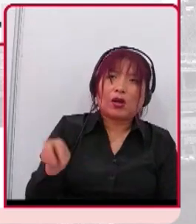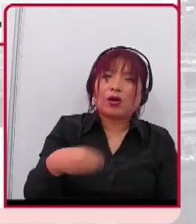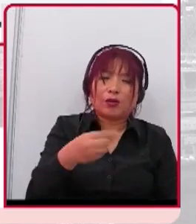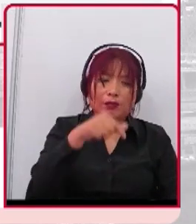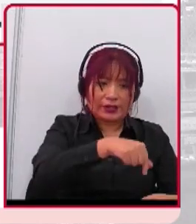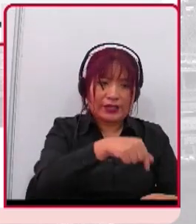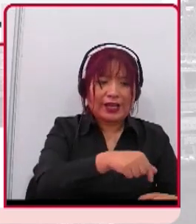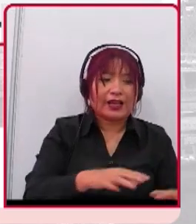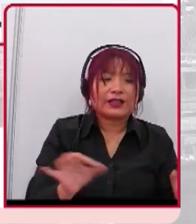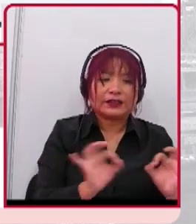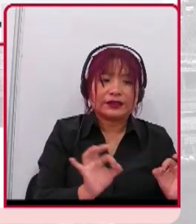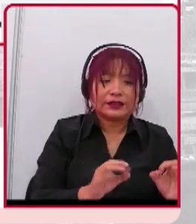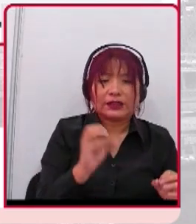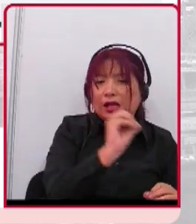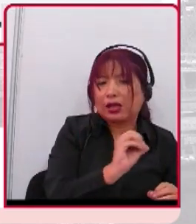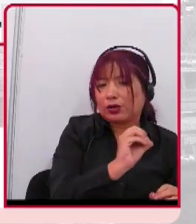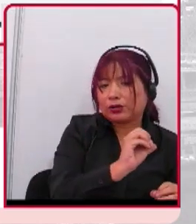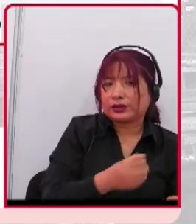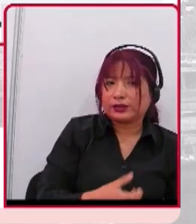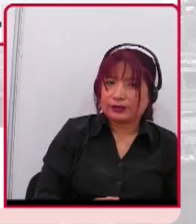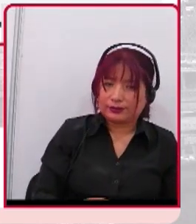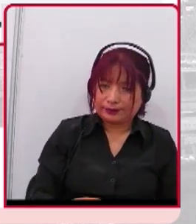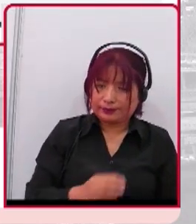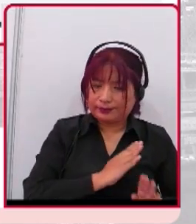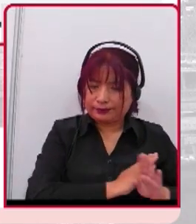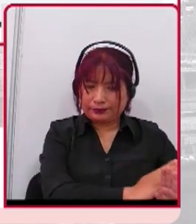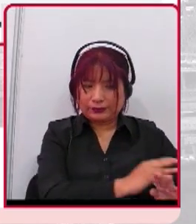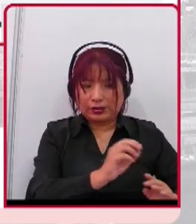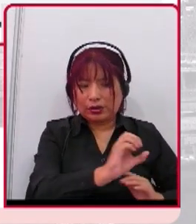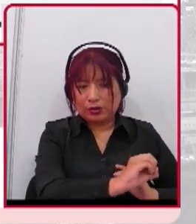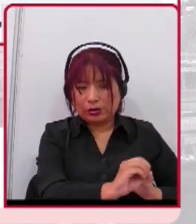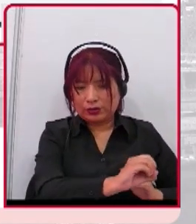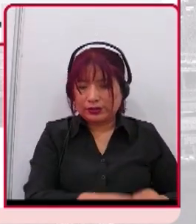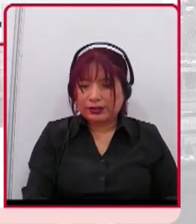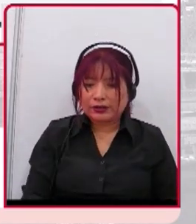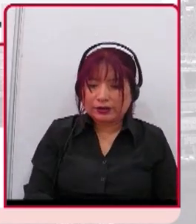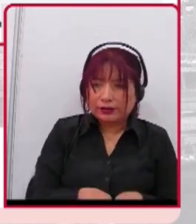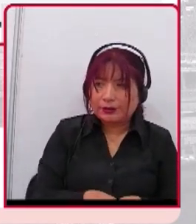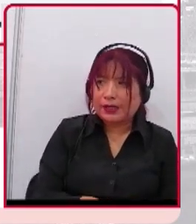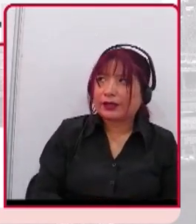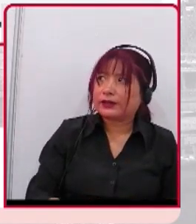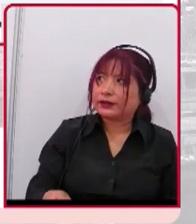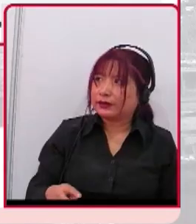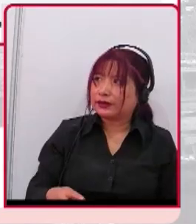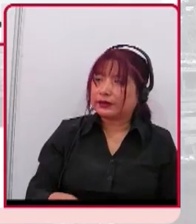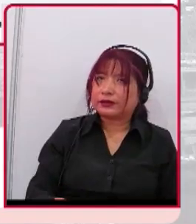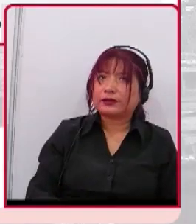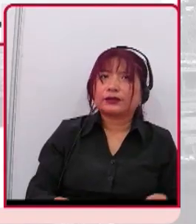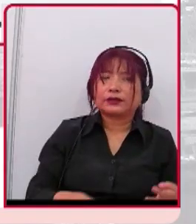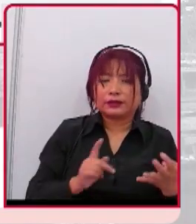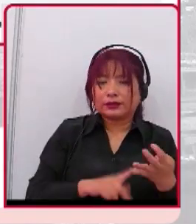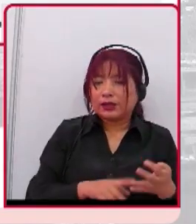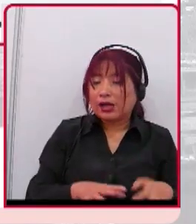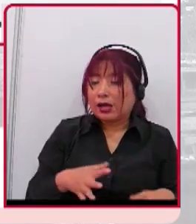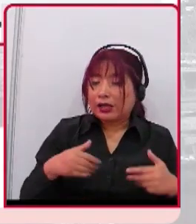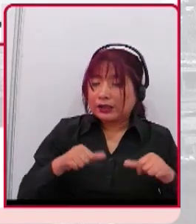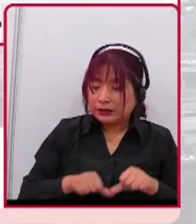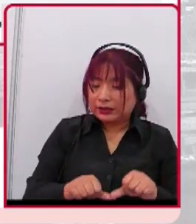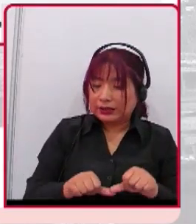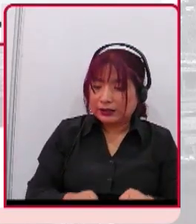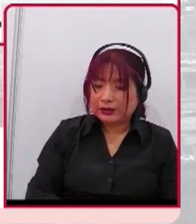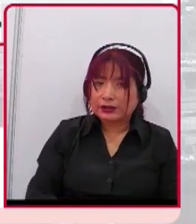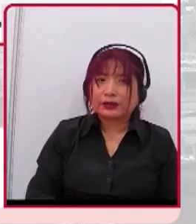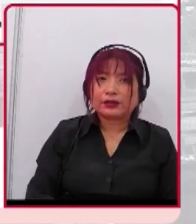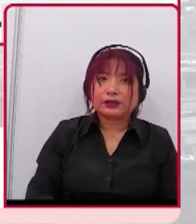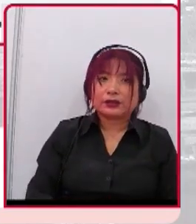la pulpa. Y como último punto, creo que considero uno de los más relevantes también, la calidad